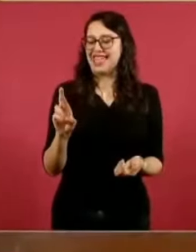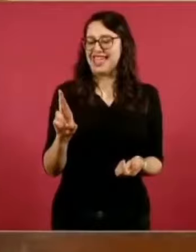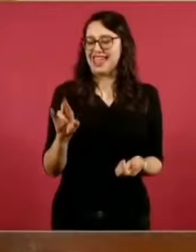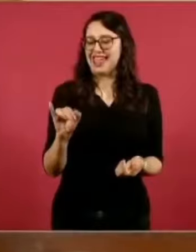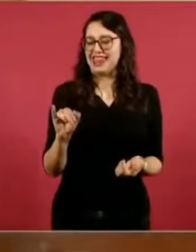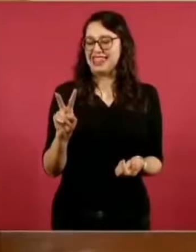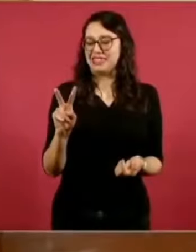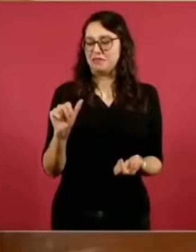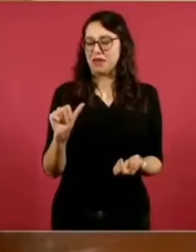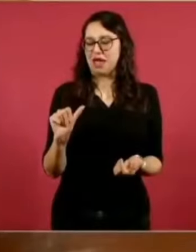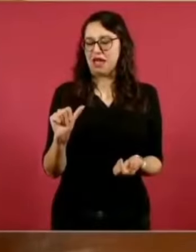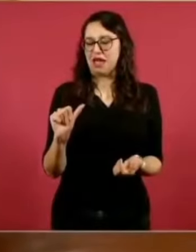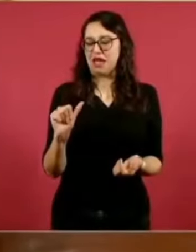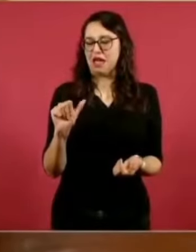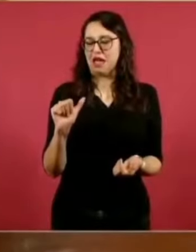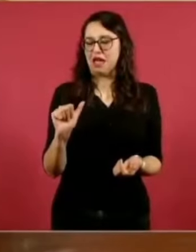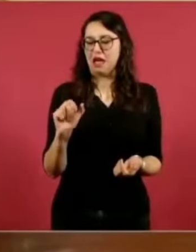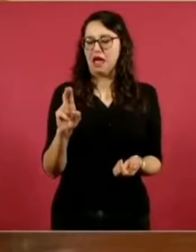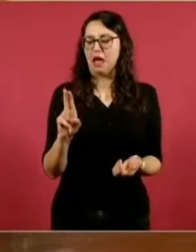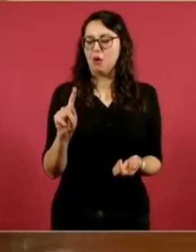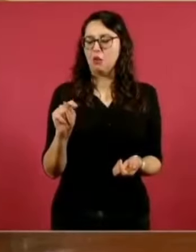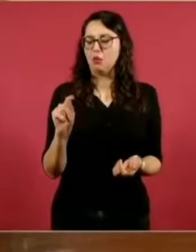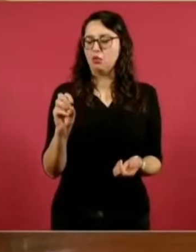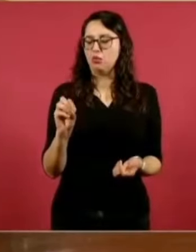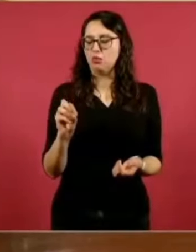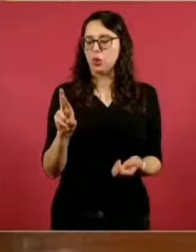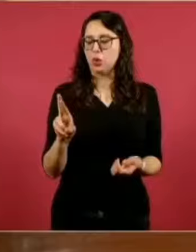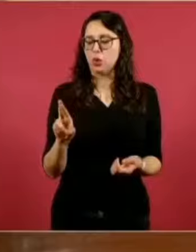la deriva autoritaria.